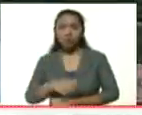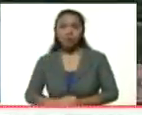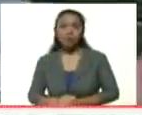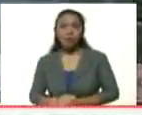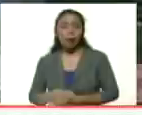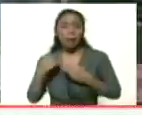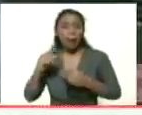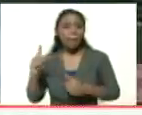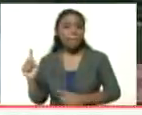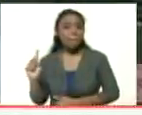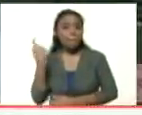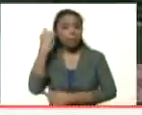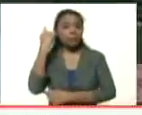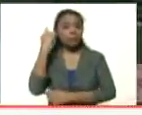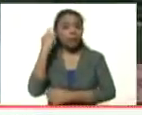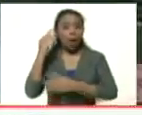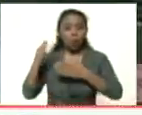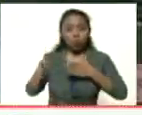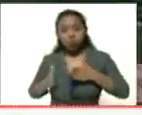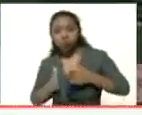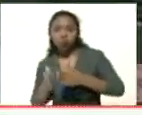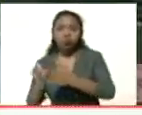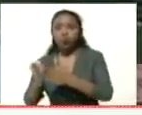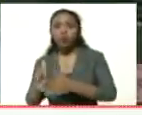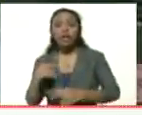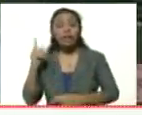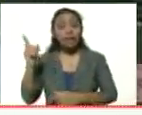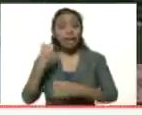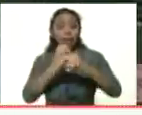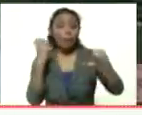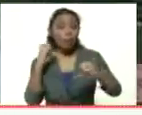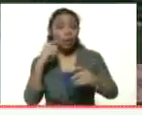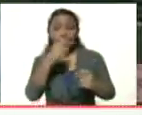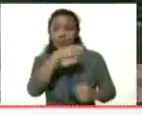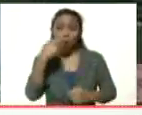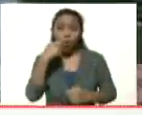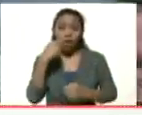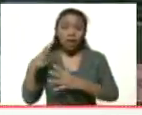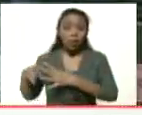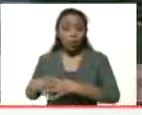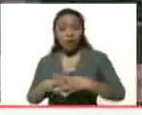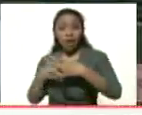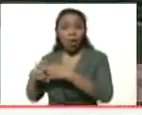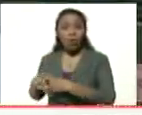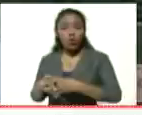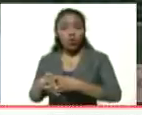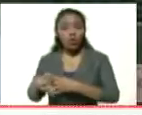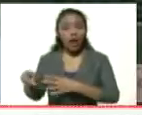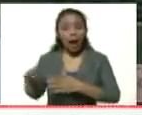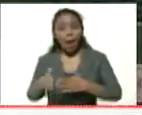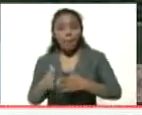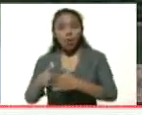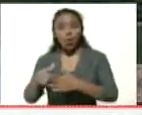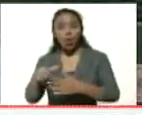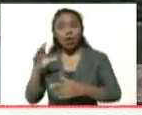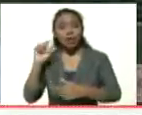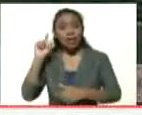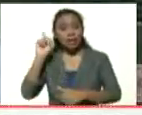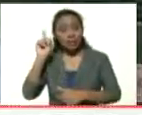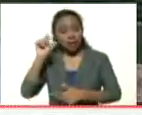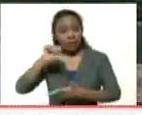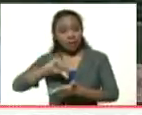para que la principal ruta de transporte de la droga hacia los Estados Unidos, que es la ruta del Pacífico y Centroamérica,